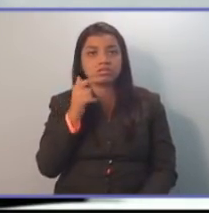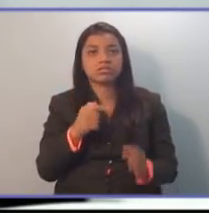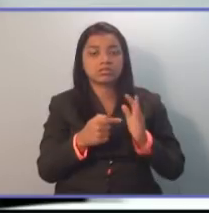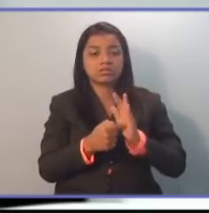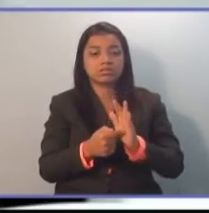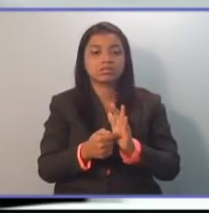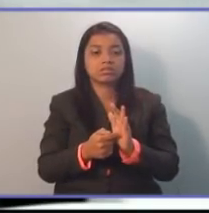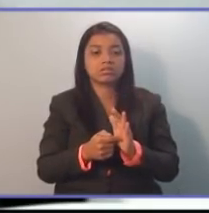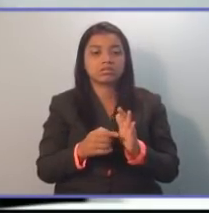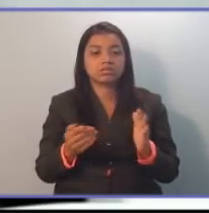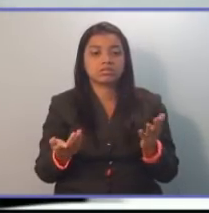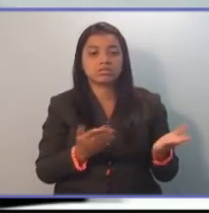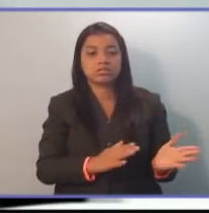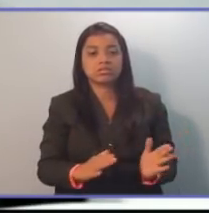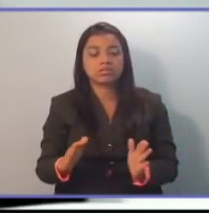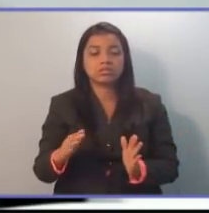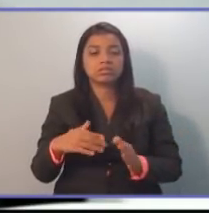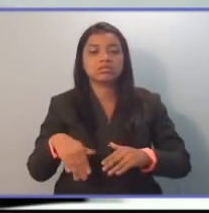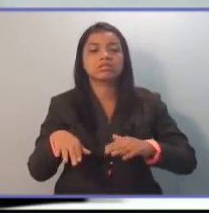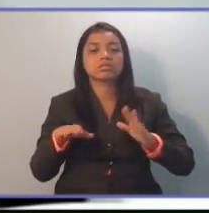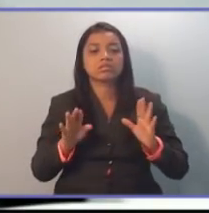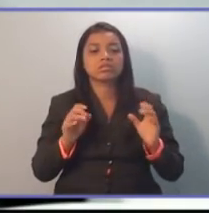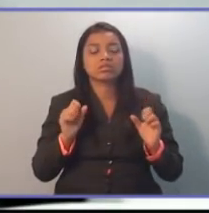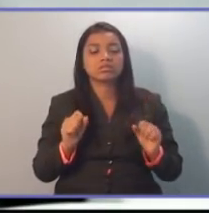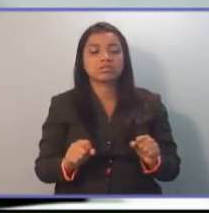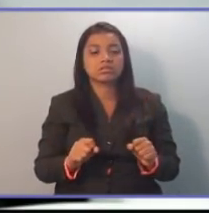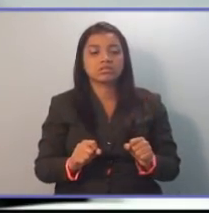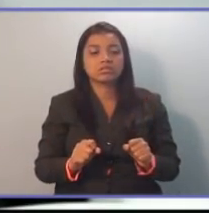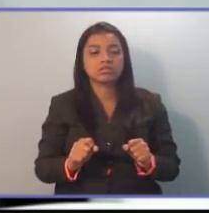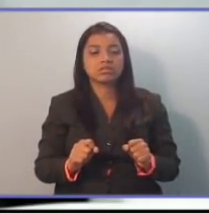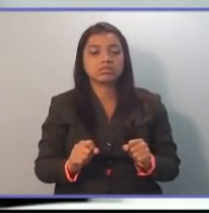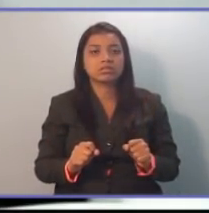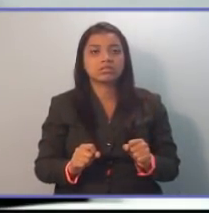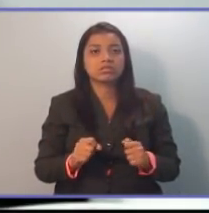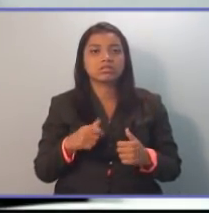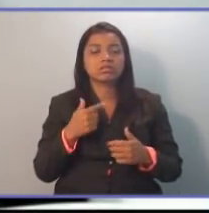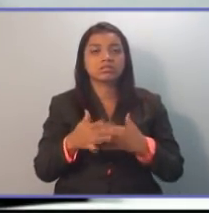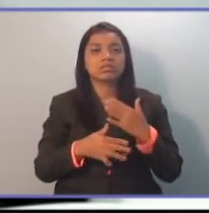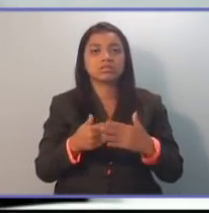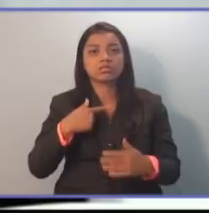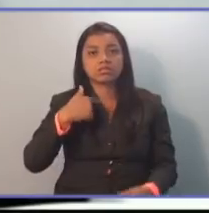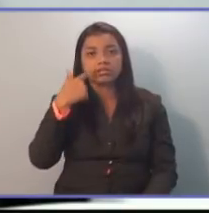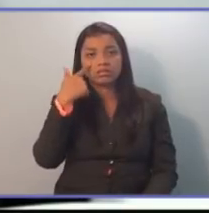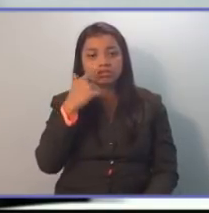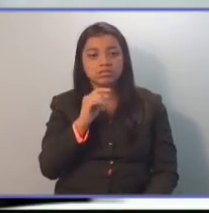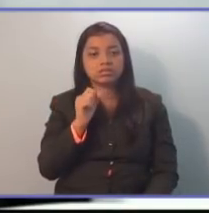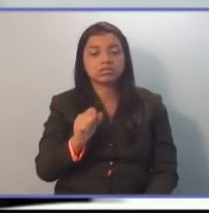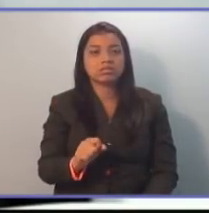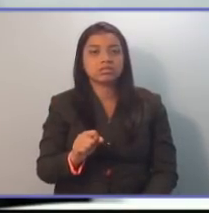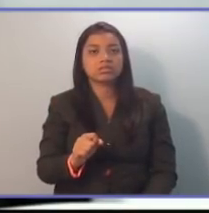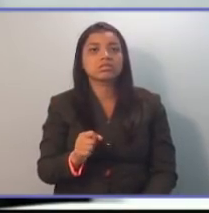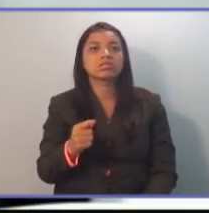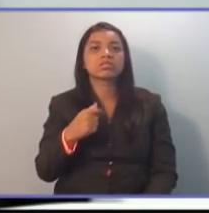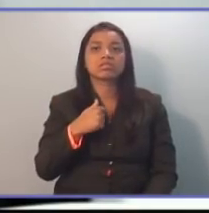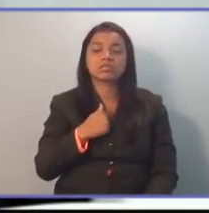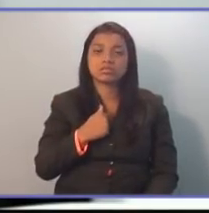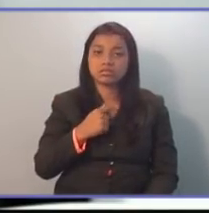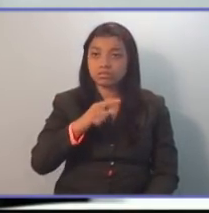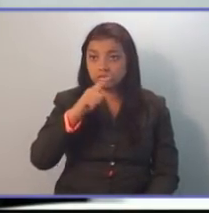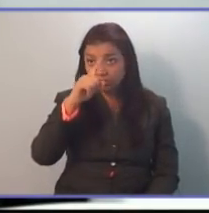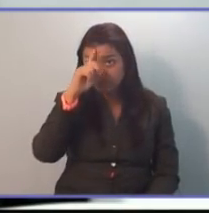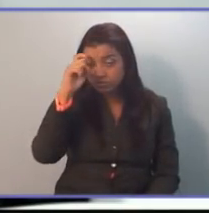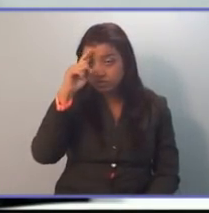tiene que hacer entonces un magistrado o una magistrada? Predicar con el ejemplo. Si yo exijo trabajo a todos